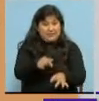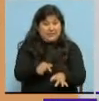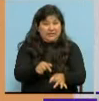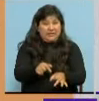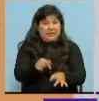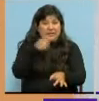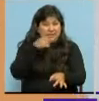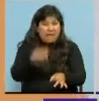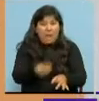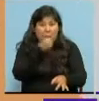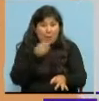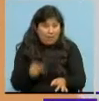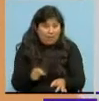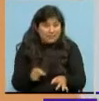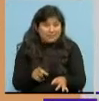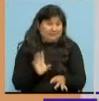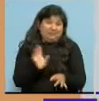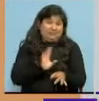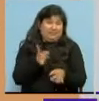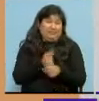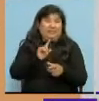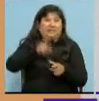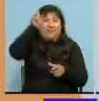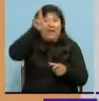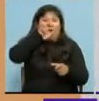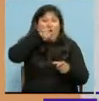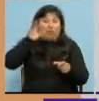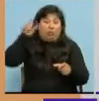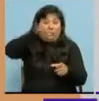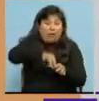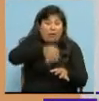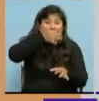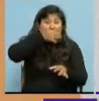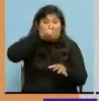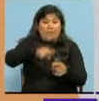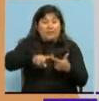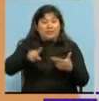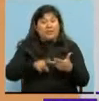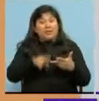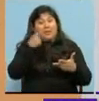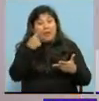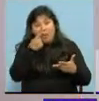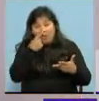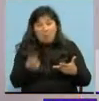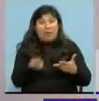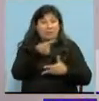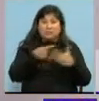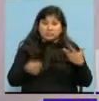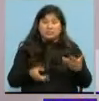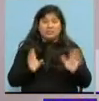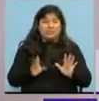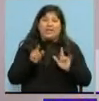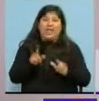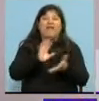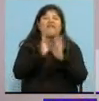justo cae el cóndor y acá el cóndor y caen los zorros los perros y no sea la desgracia decaiga una persona entonces la idea